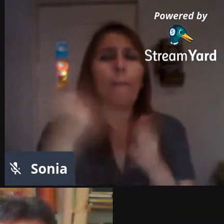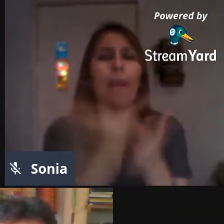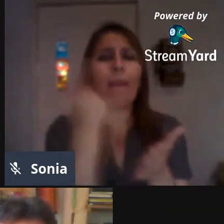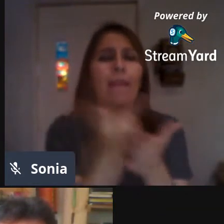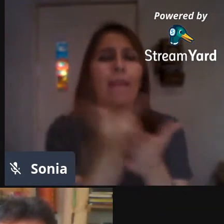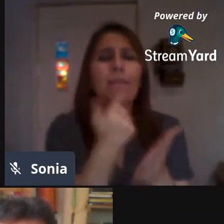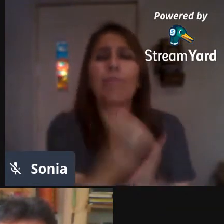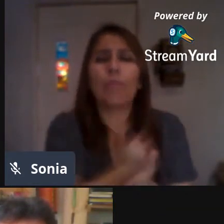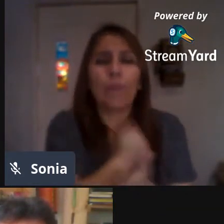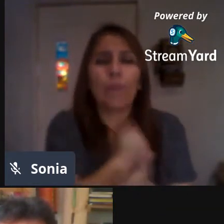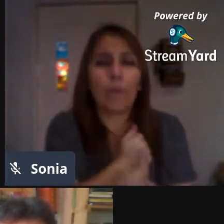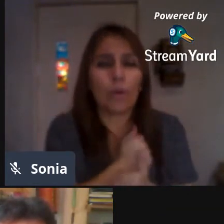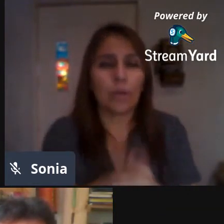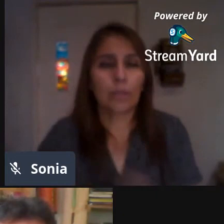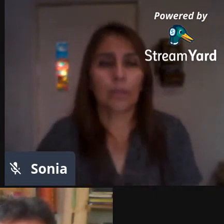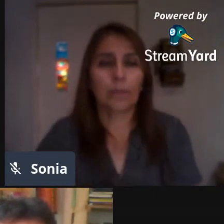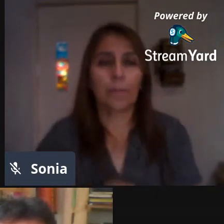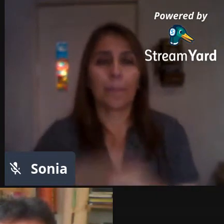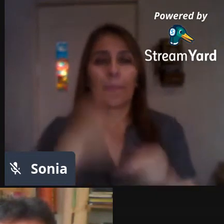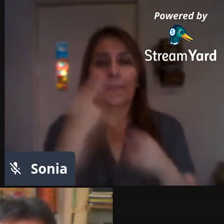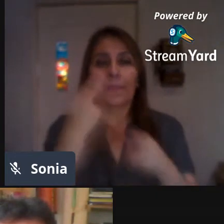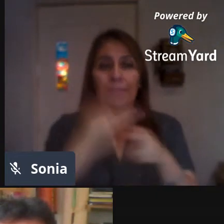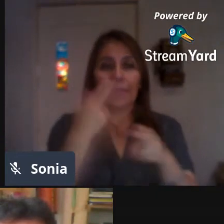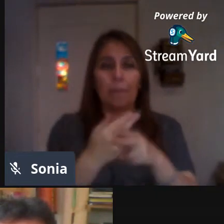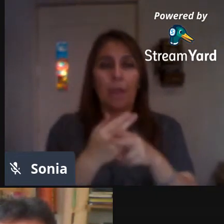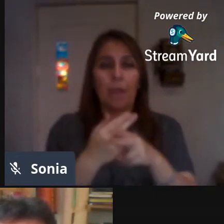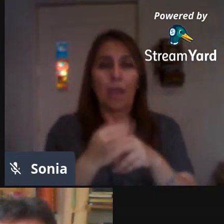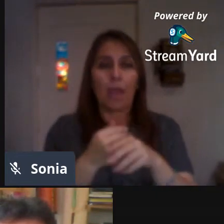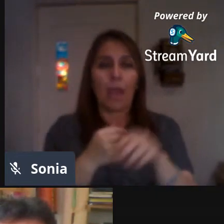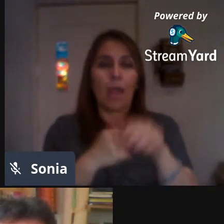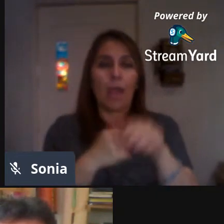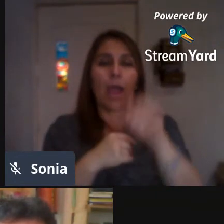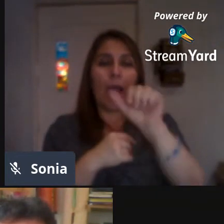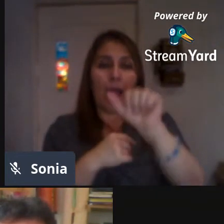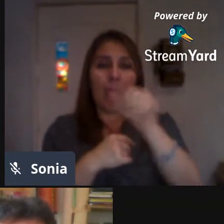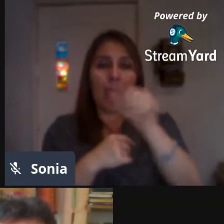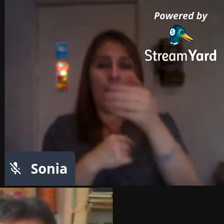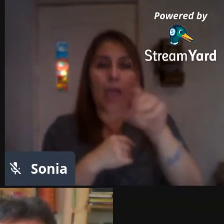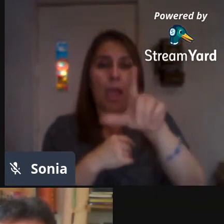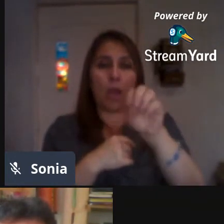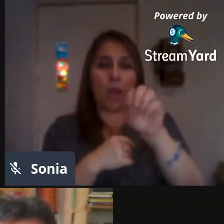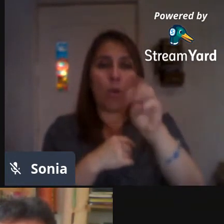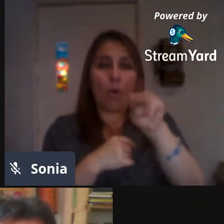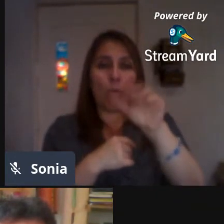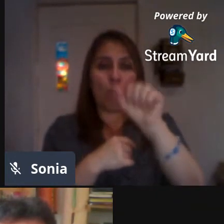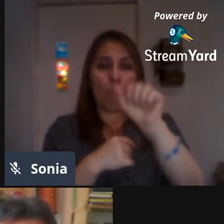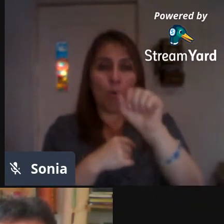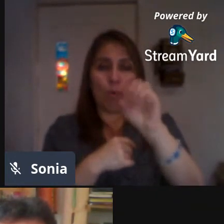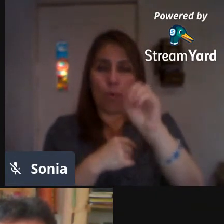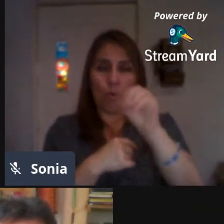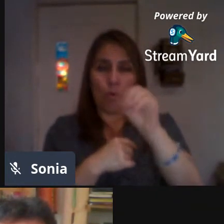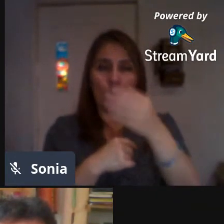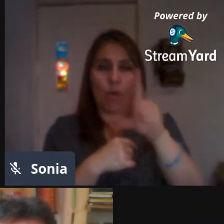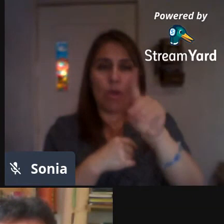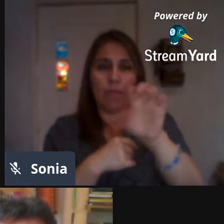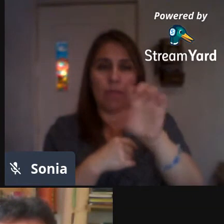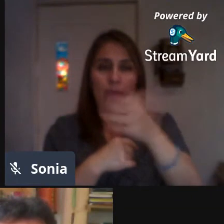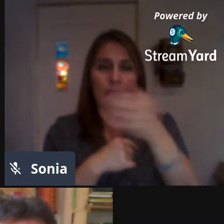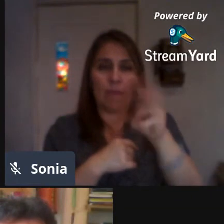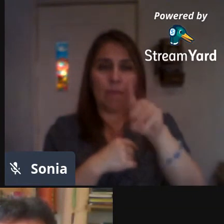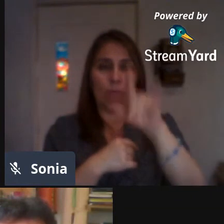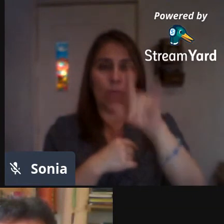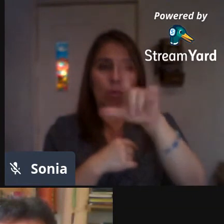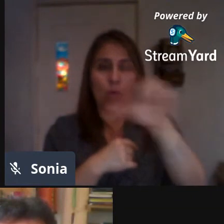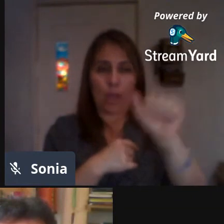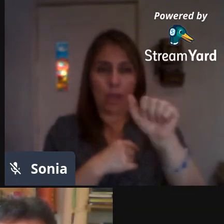estoy hablando de a lomo de mula viajes al corazón de las farc este es un